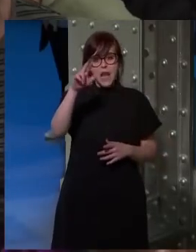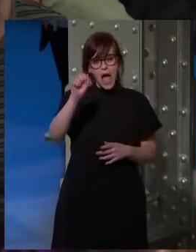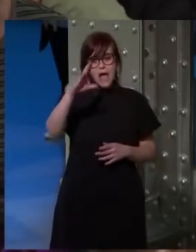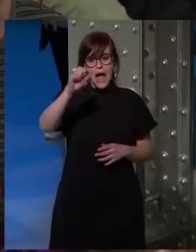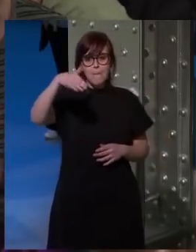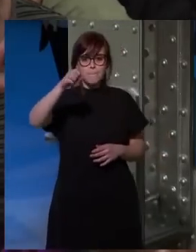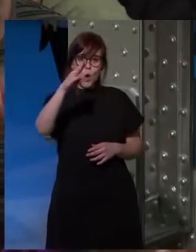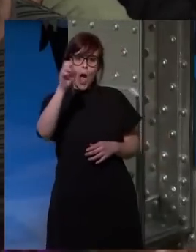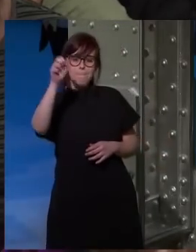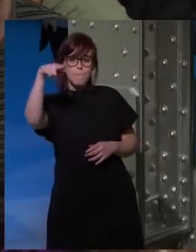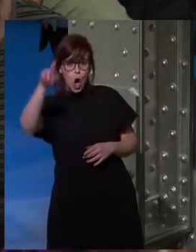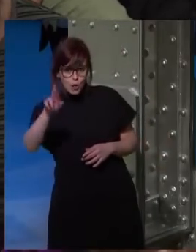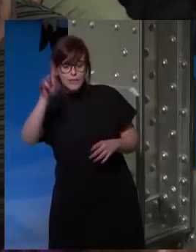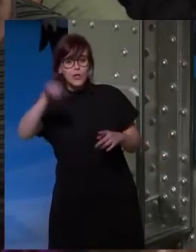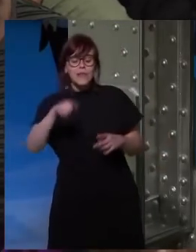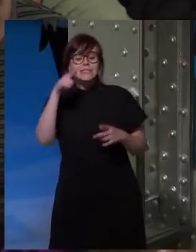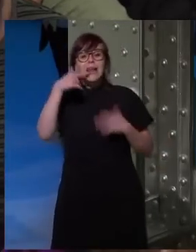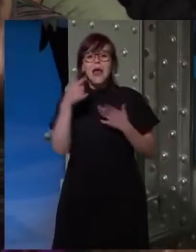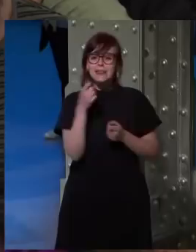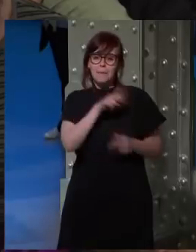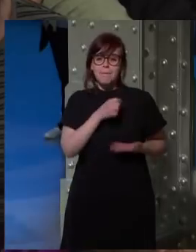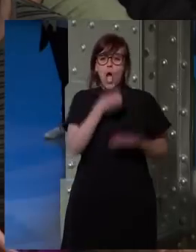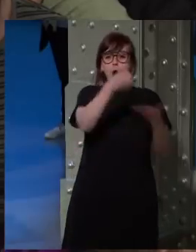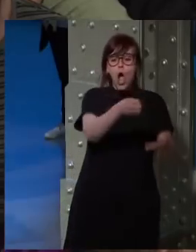entregamos a la historiadora feminista Gloria Nielfa, a